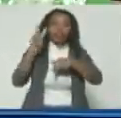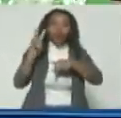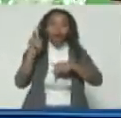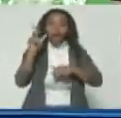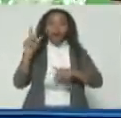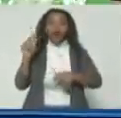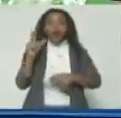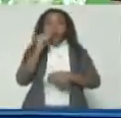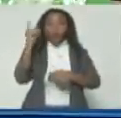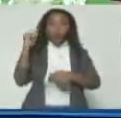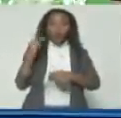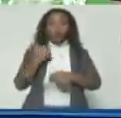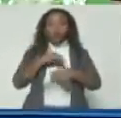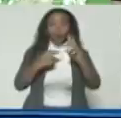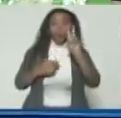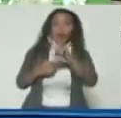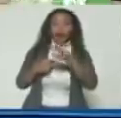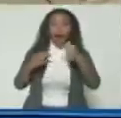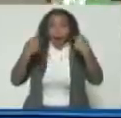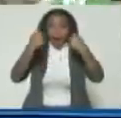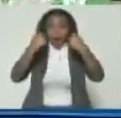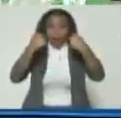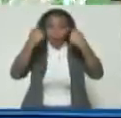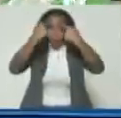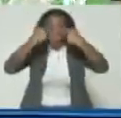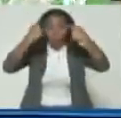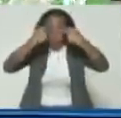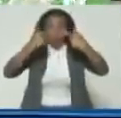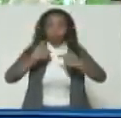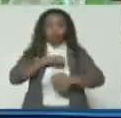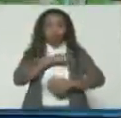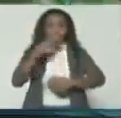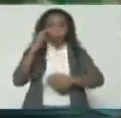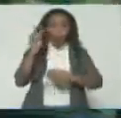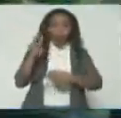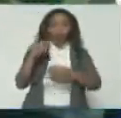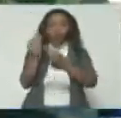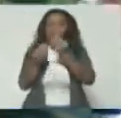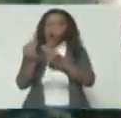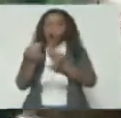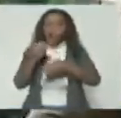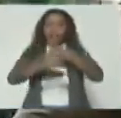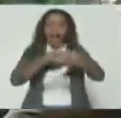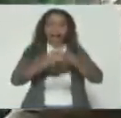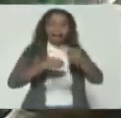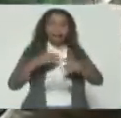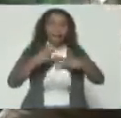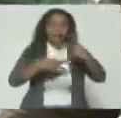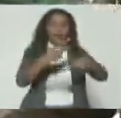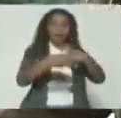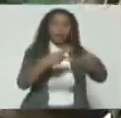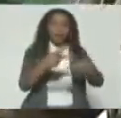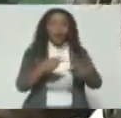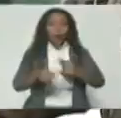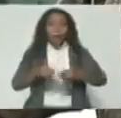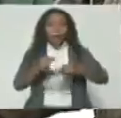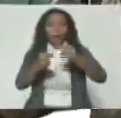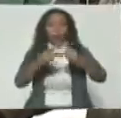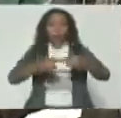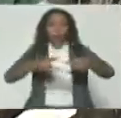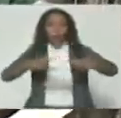venezolanas. Las vamos a ver con estos ojos. ¿Cómo va el proceso productivo? Ministro de Agricultura, Wilmar Castro